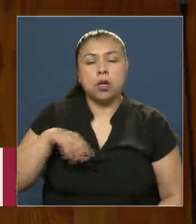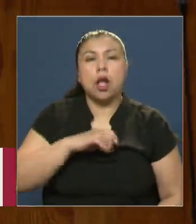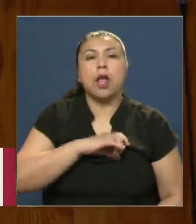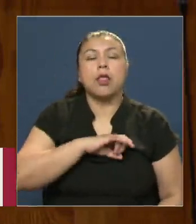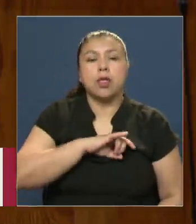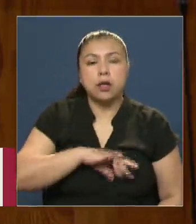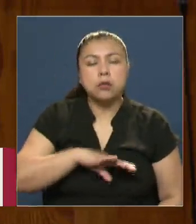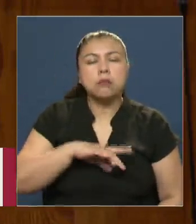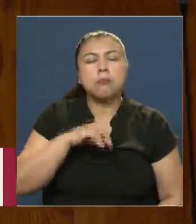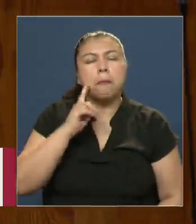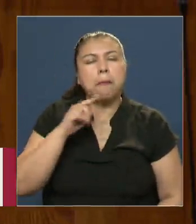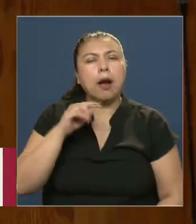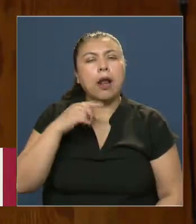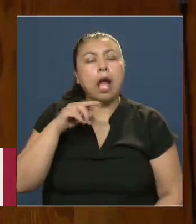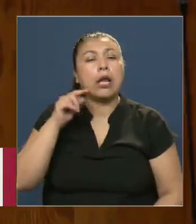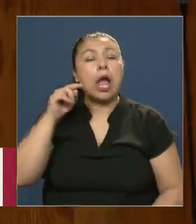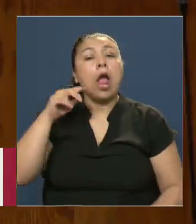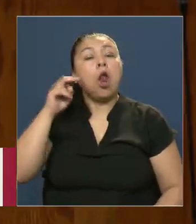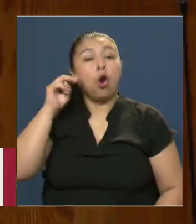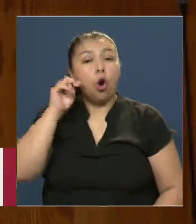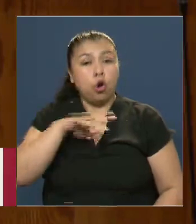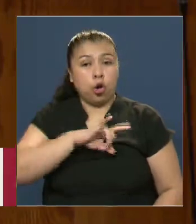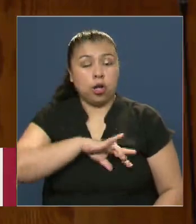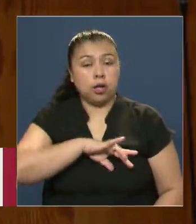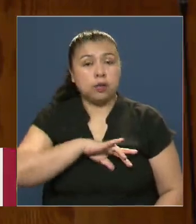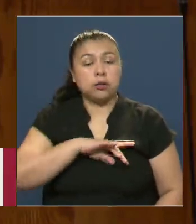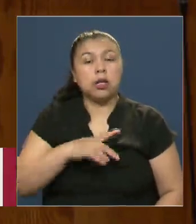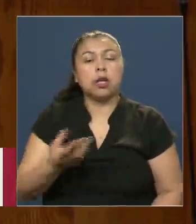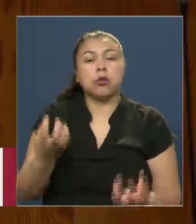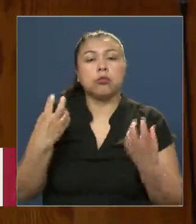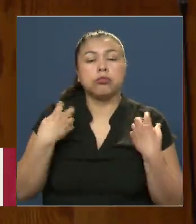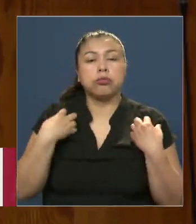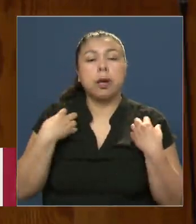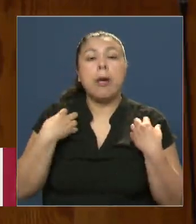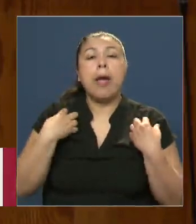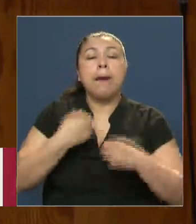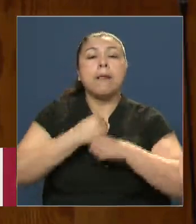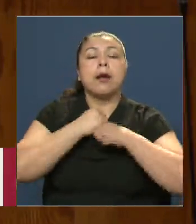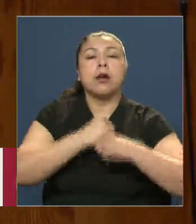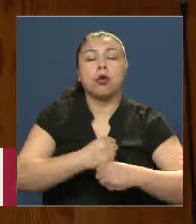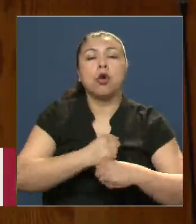Chile como sede mundial y referente del combate contra el